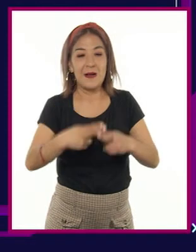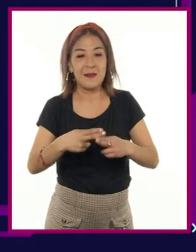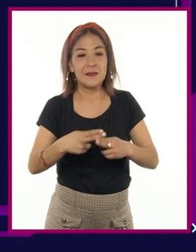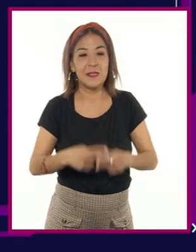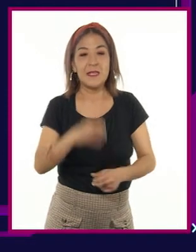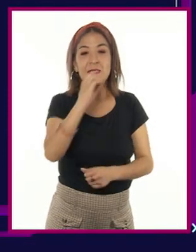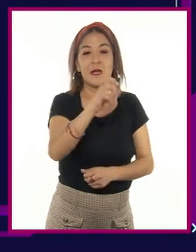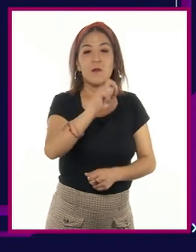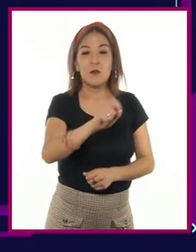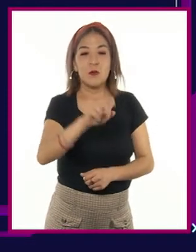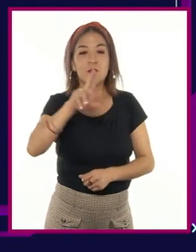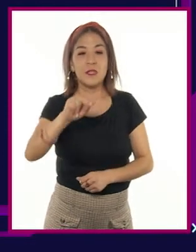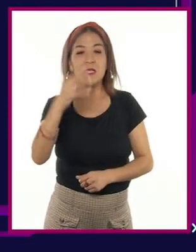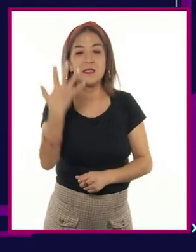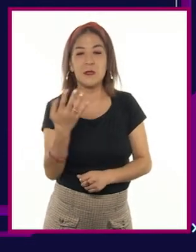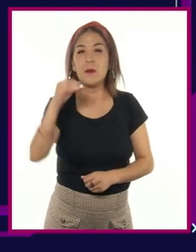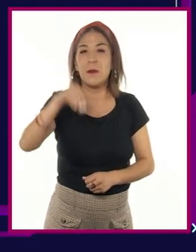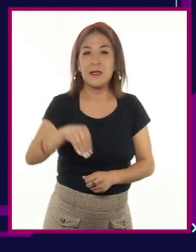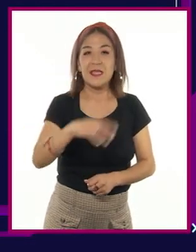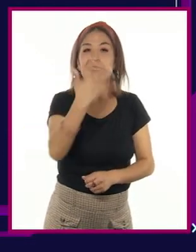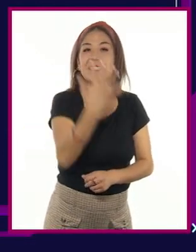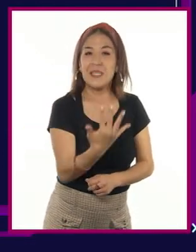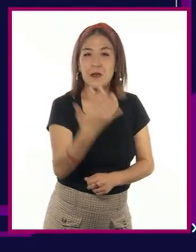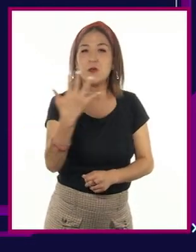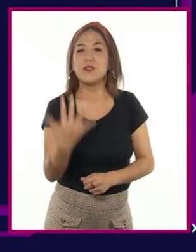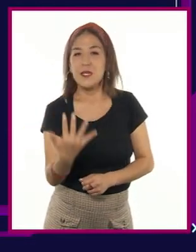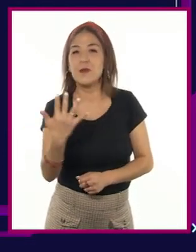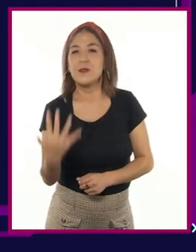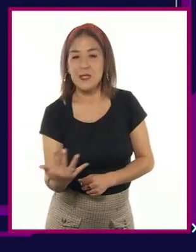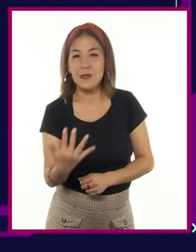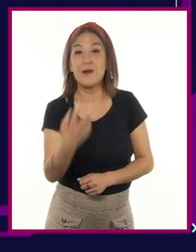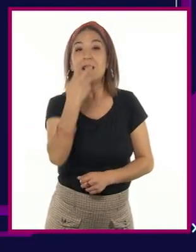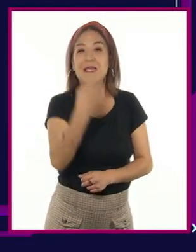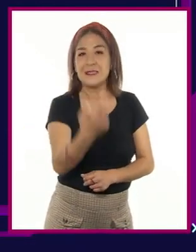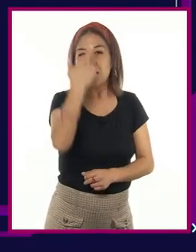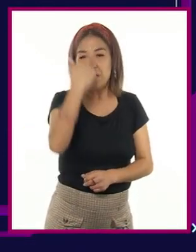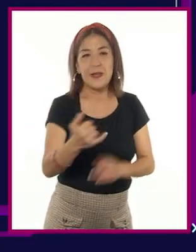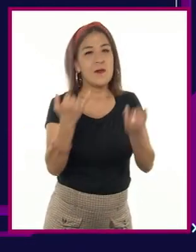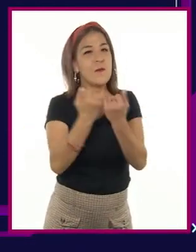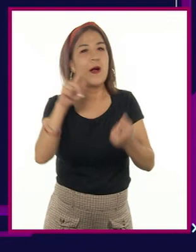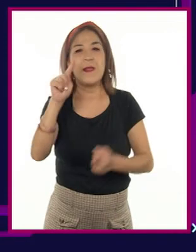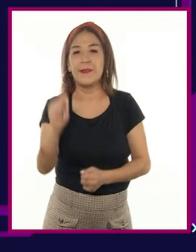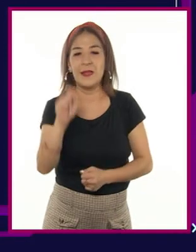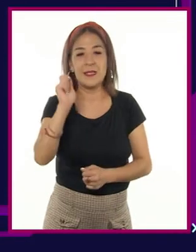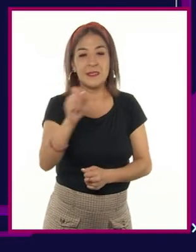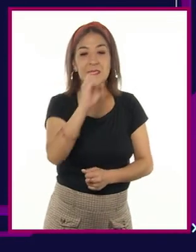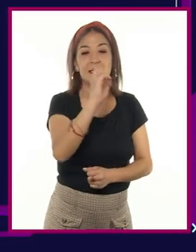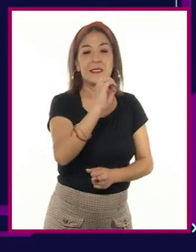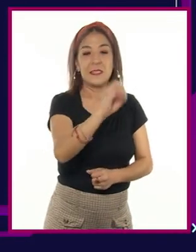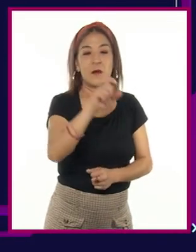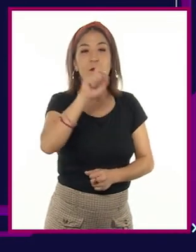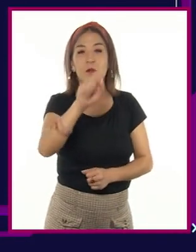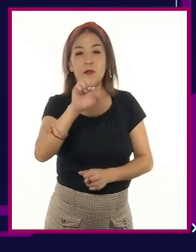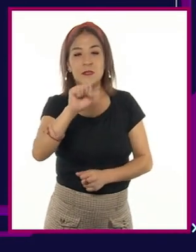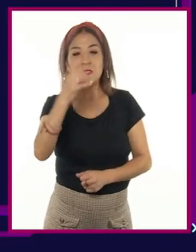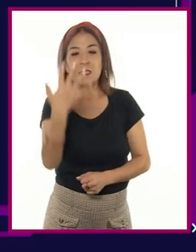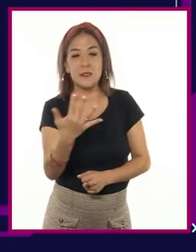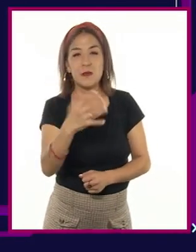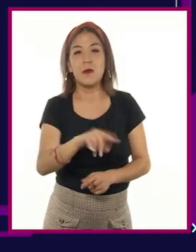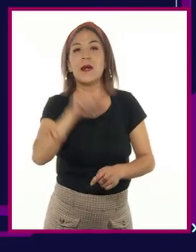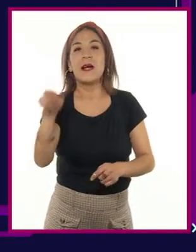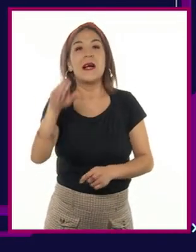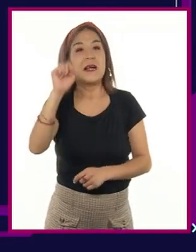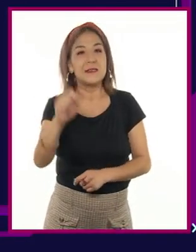de 5 centímetros en 5 centímetros así párate igual a 0.65 tenemos que